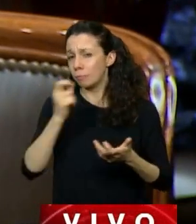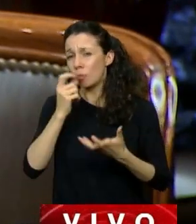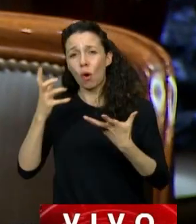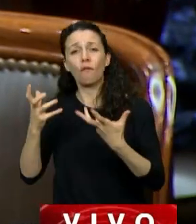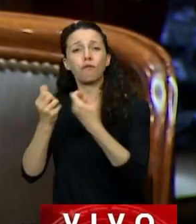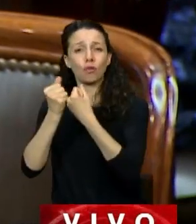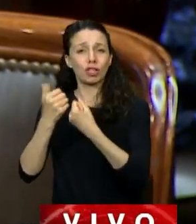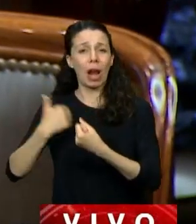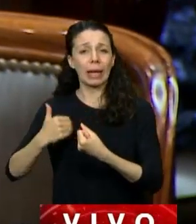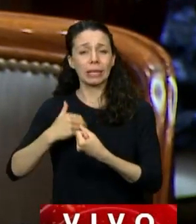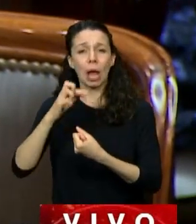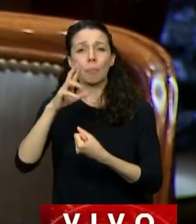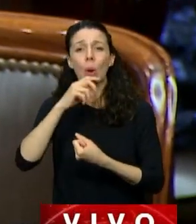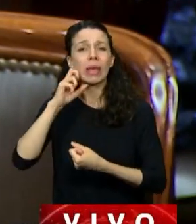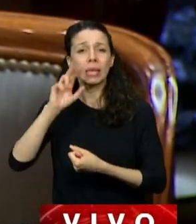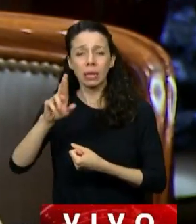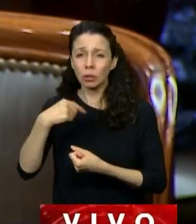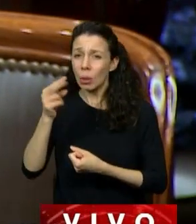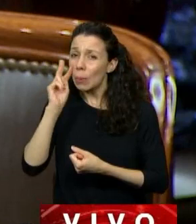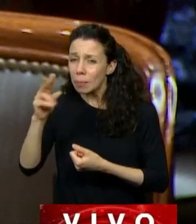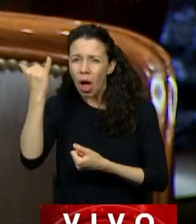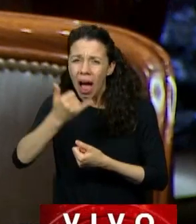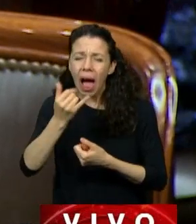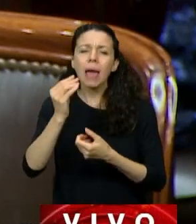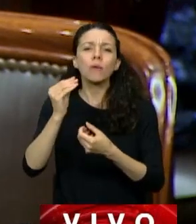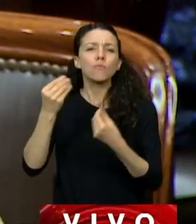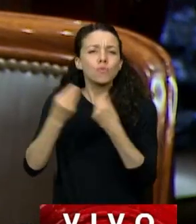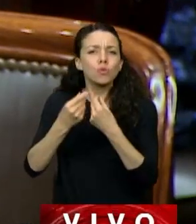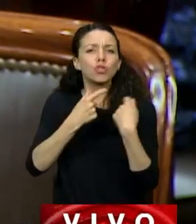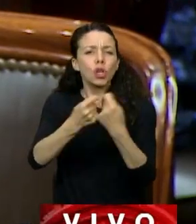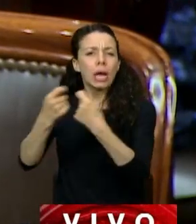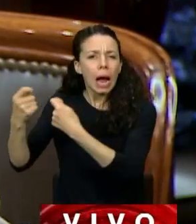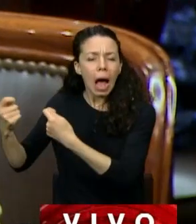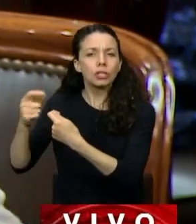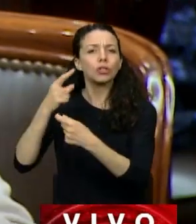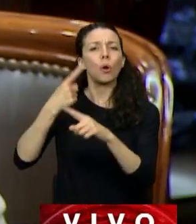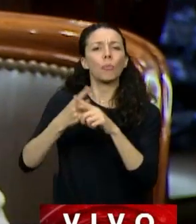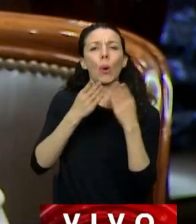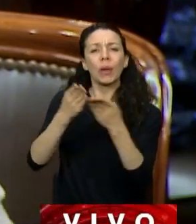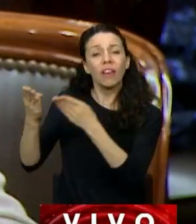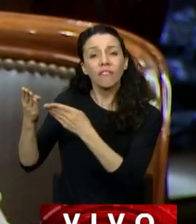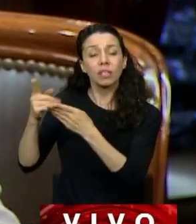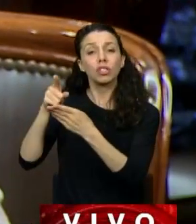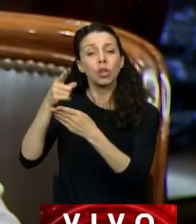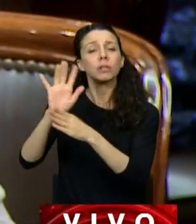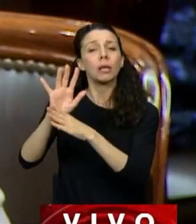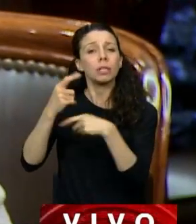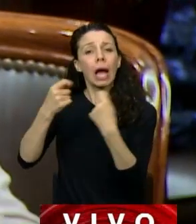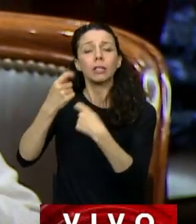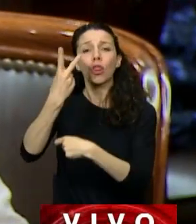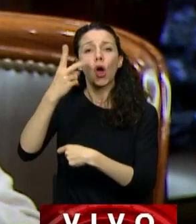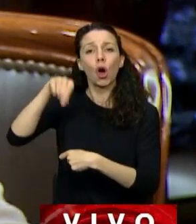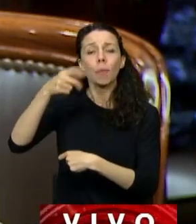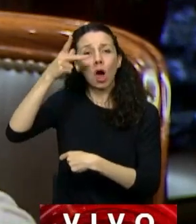hemos identificado más de 130 puntos donde la totalidad de los gastos en privilegio consumen el 2,8% del Producto Bruto